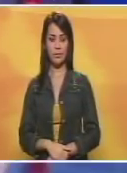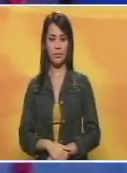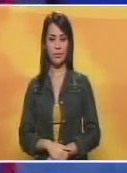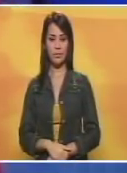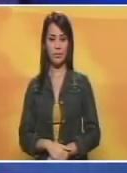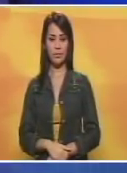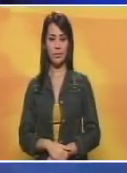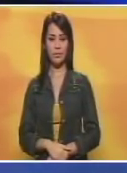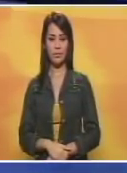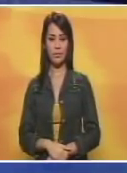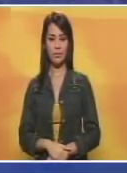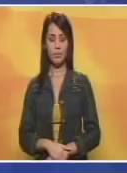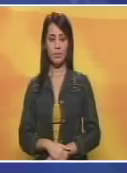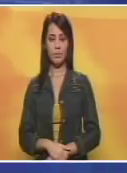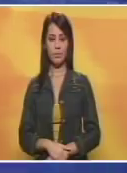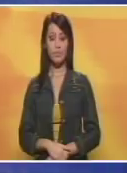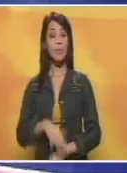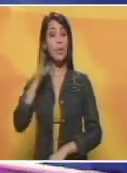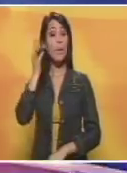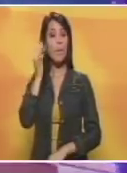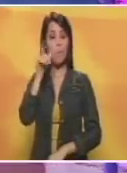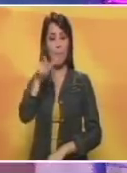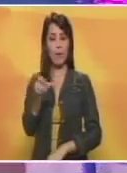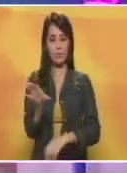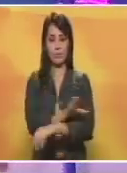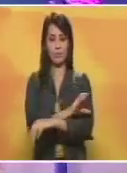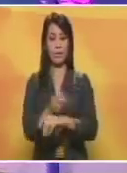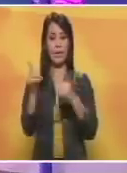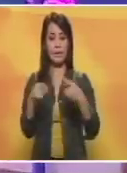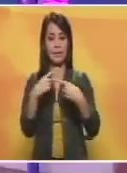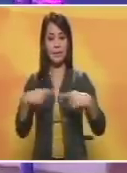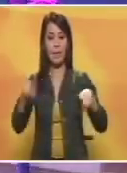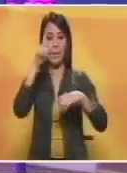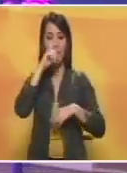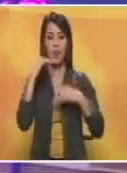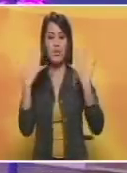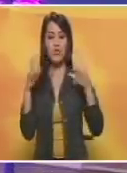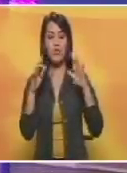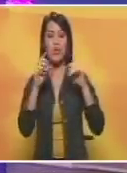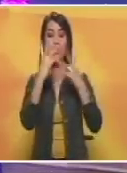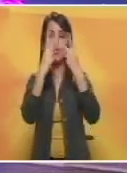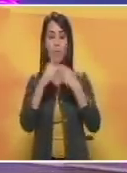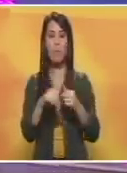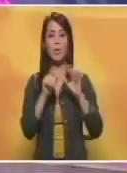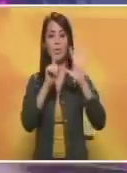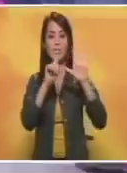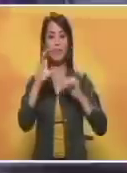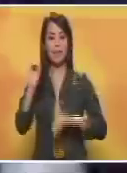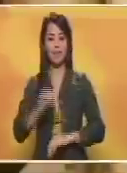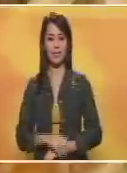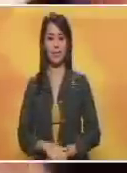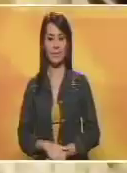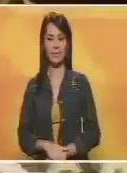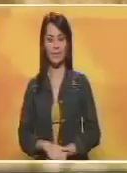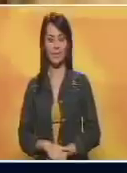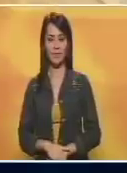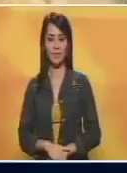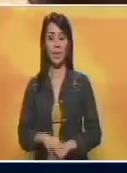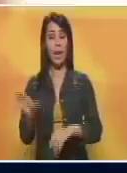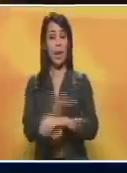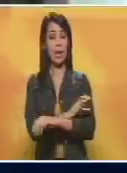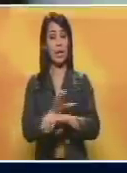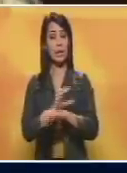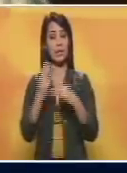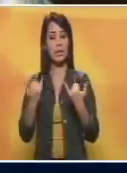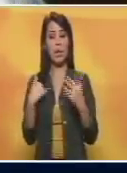cerramos las noticias con madonna la reina del pop está celebrando su cumpleaños número 60 desde marruecos la cantante